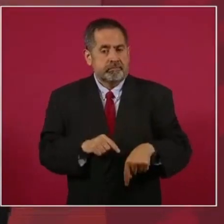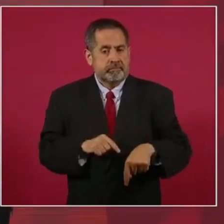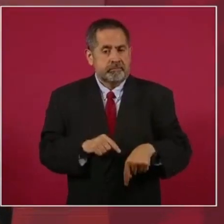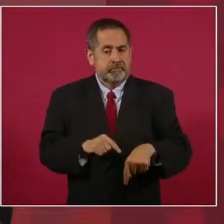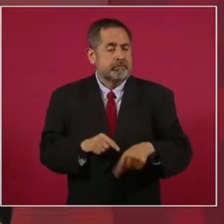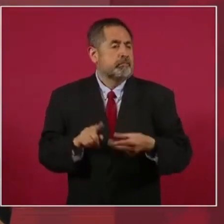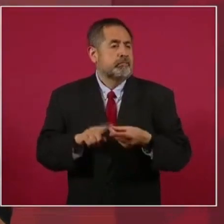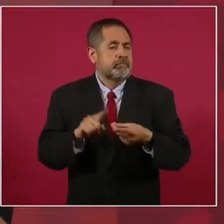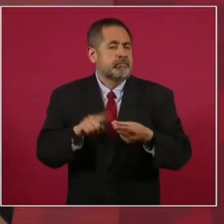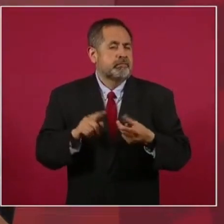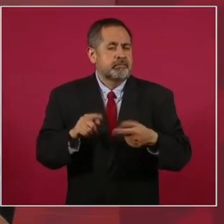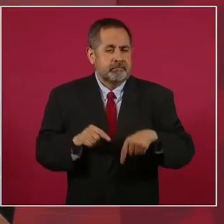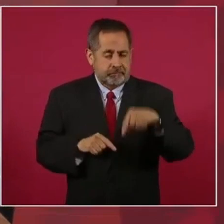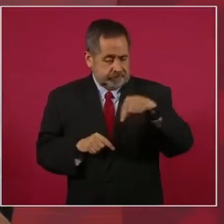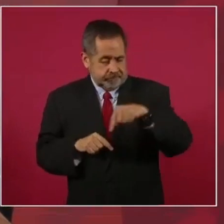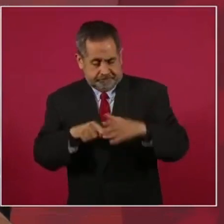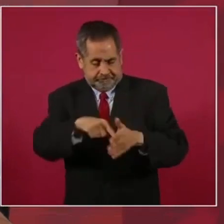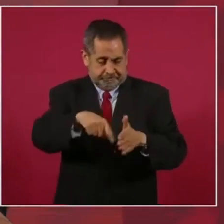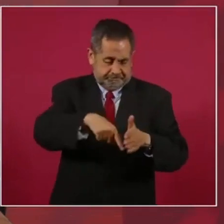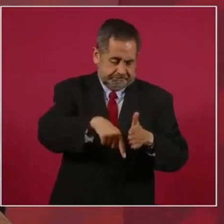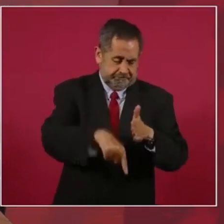perfora